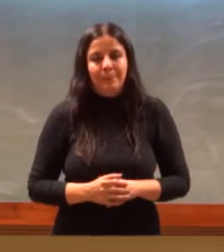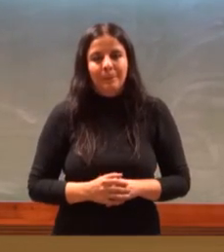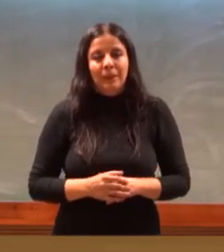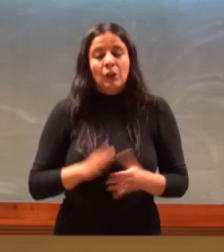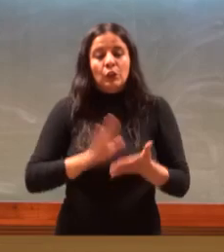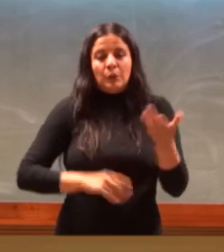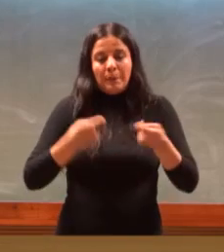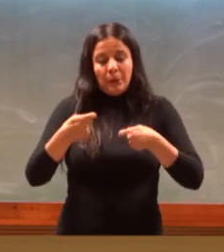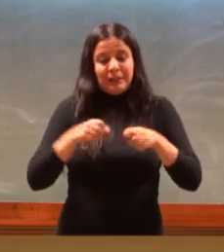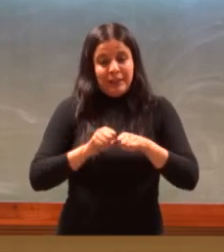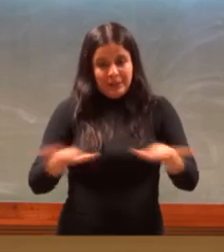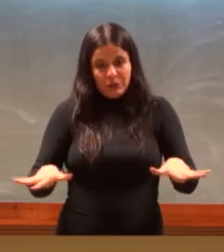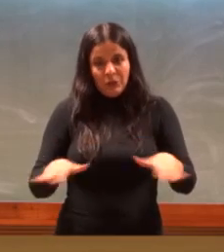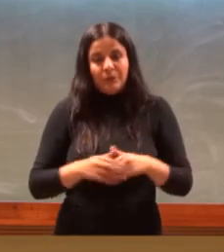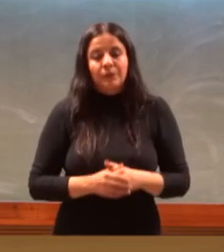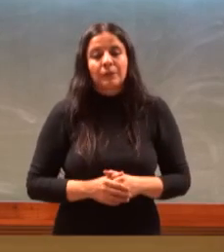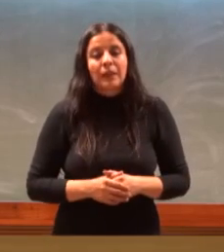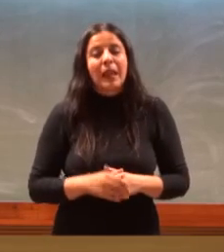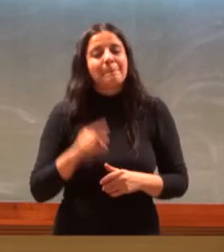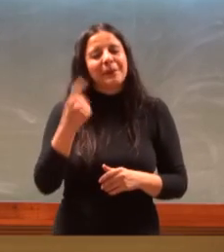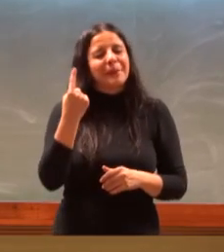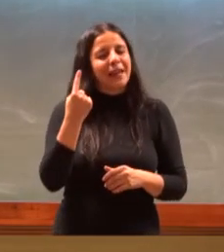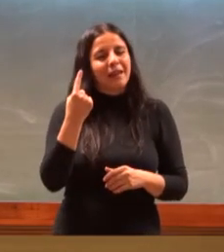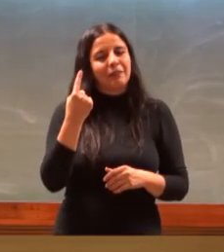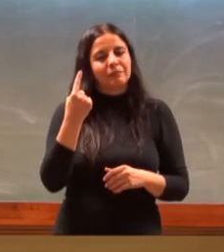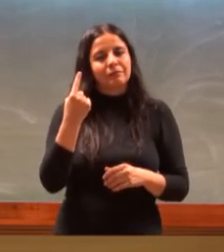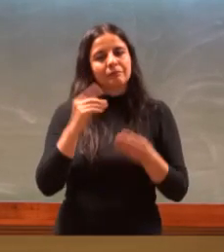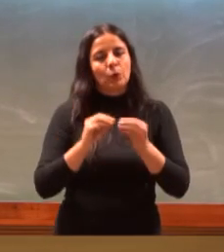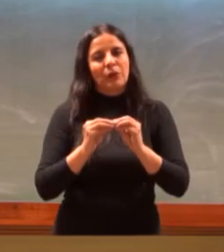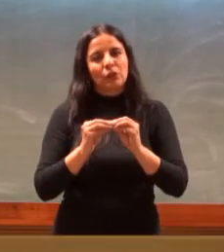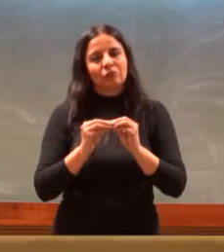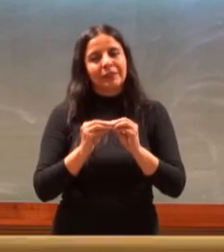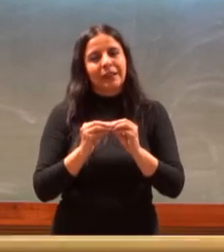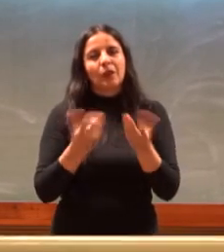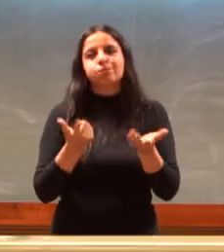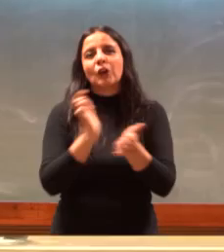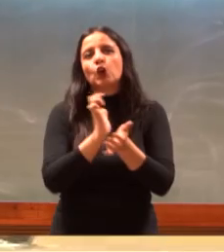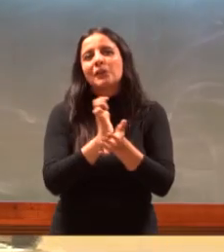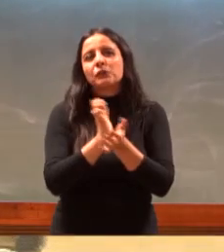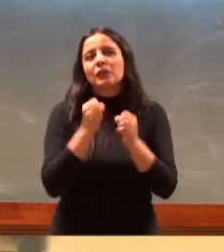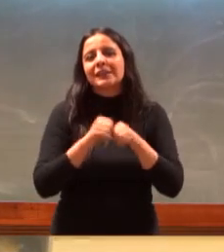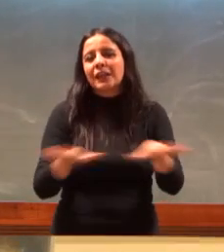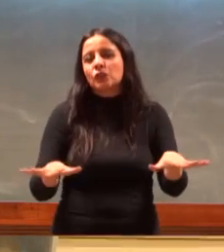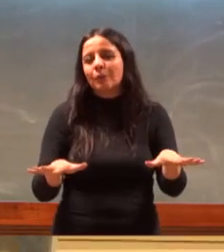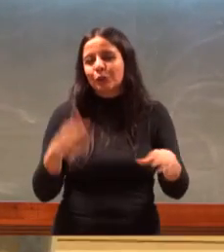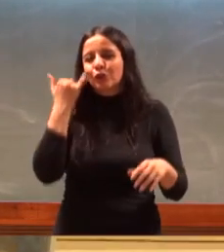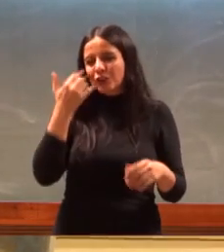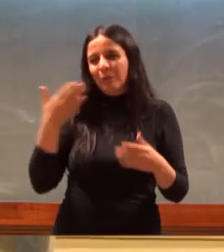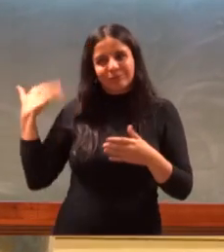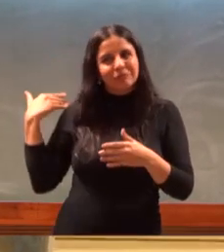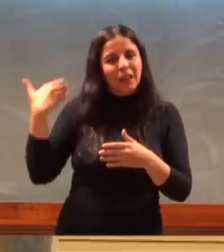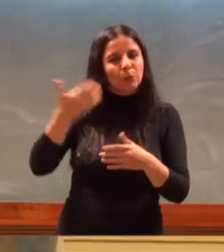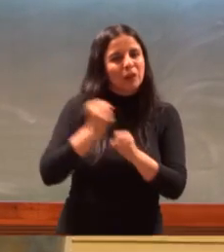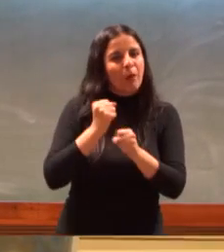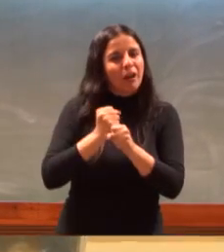políticas de extensión la primera cuestión que que planteamos es es una concepción de extensión que venimos sosteniendo hace tiempo ya es la